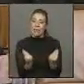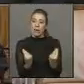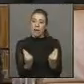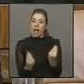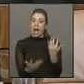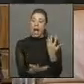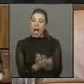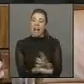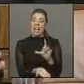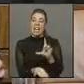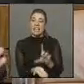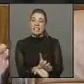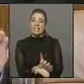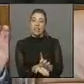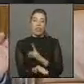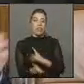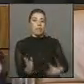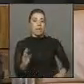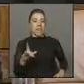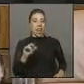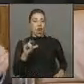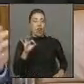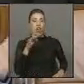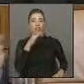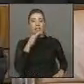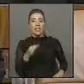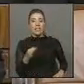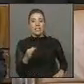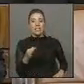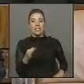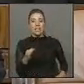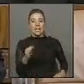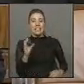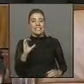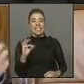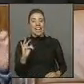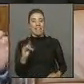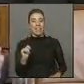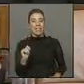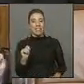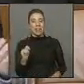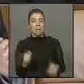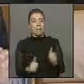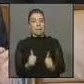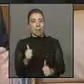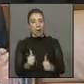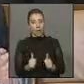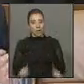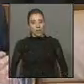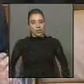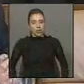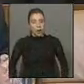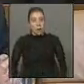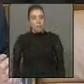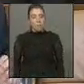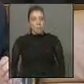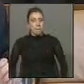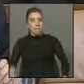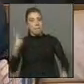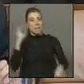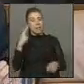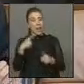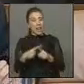Existen los liceos y el diputado Belolio decía que existen los centros de formación técnica profesional, particulares o